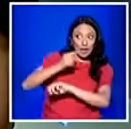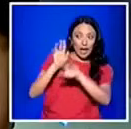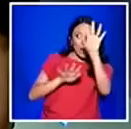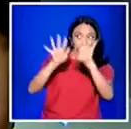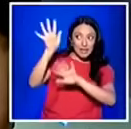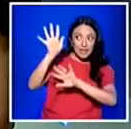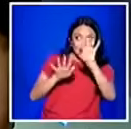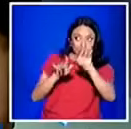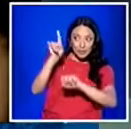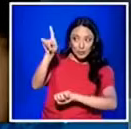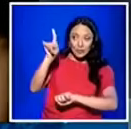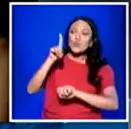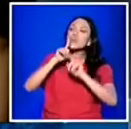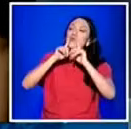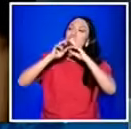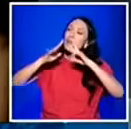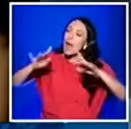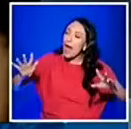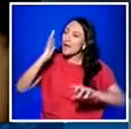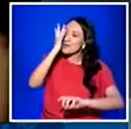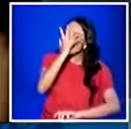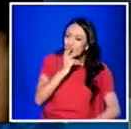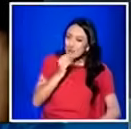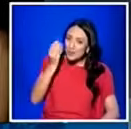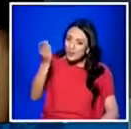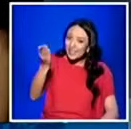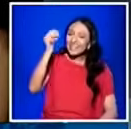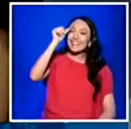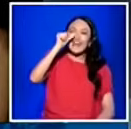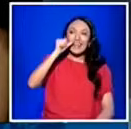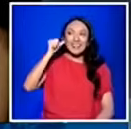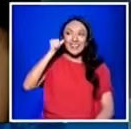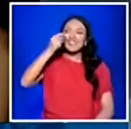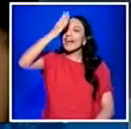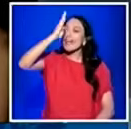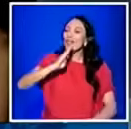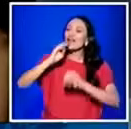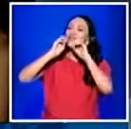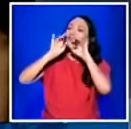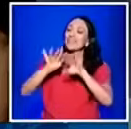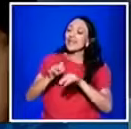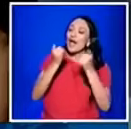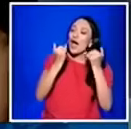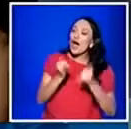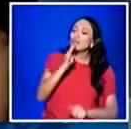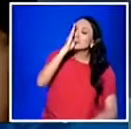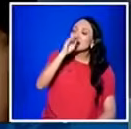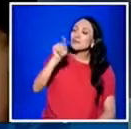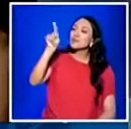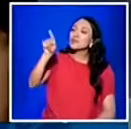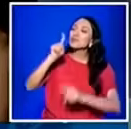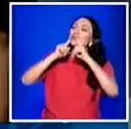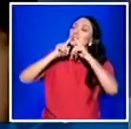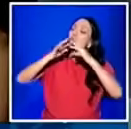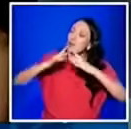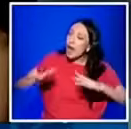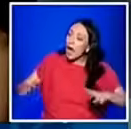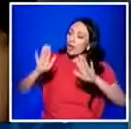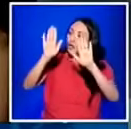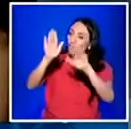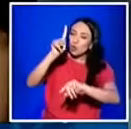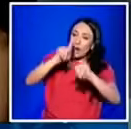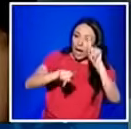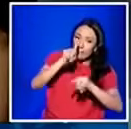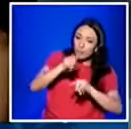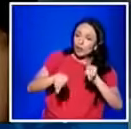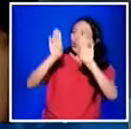Andreita, tengas un maravilloso día. Que Dios te bendiga hoy y siempre, que lo celebres junto a tu familia, a tus amigos, por